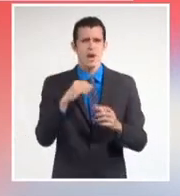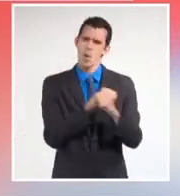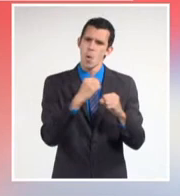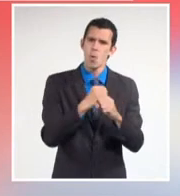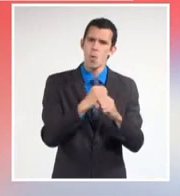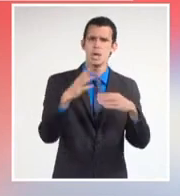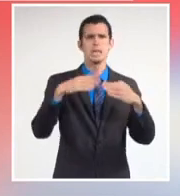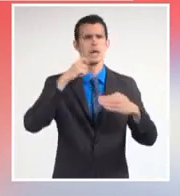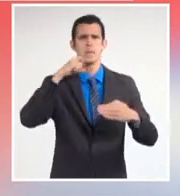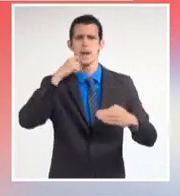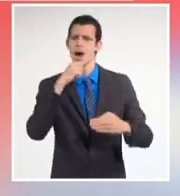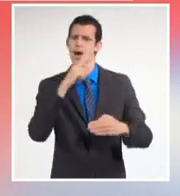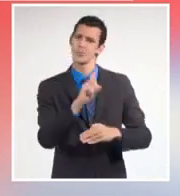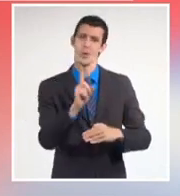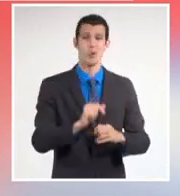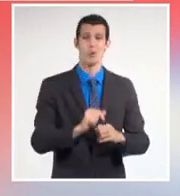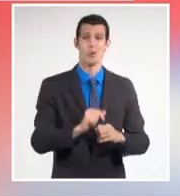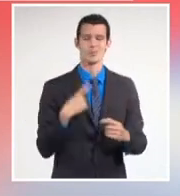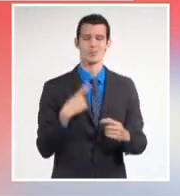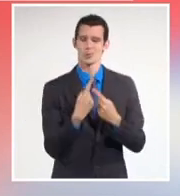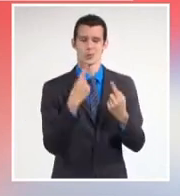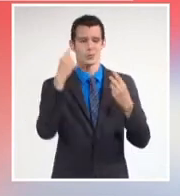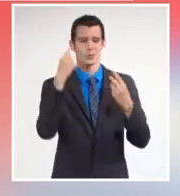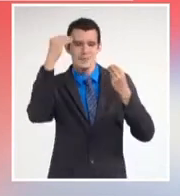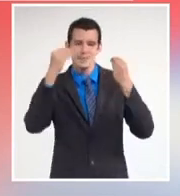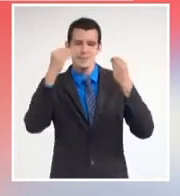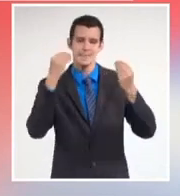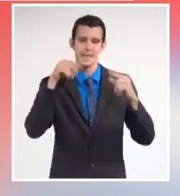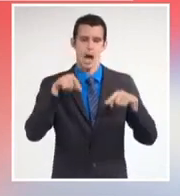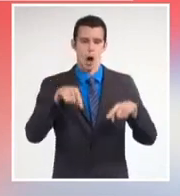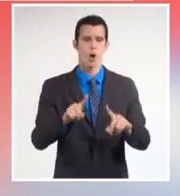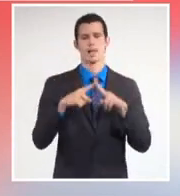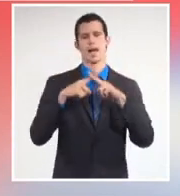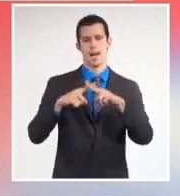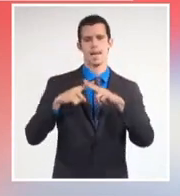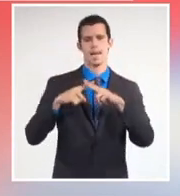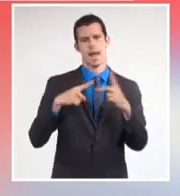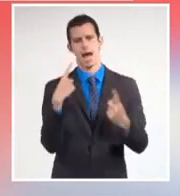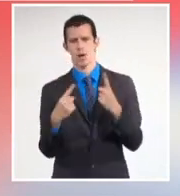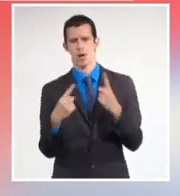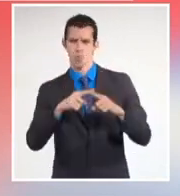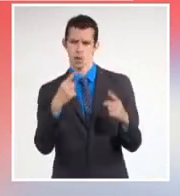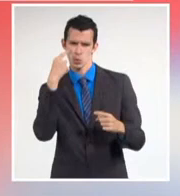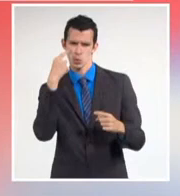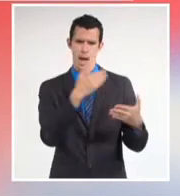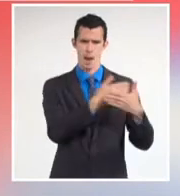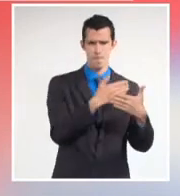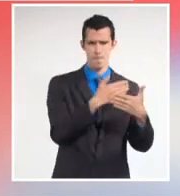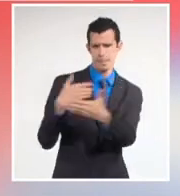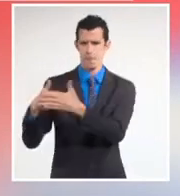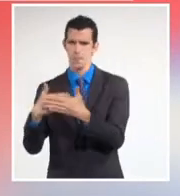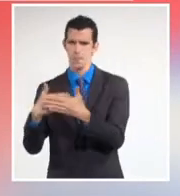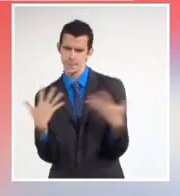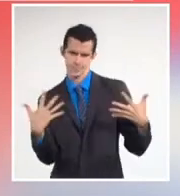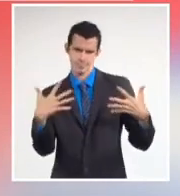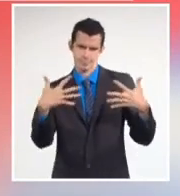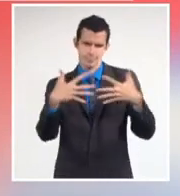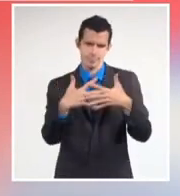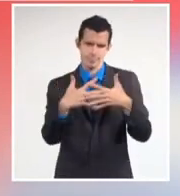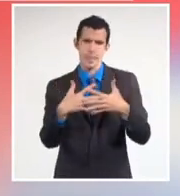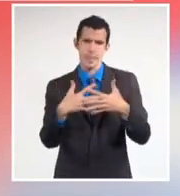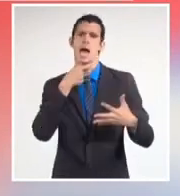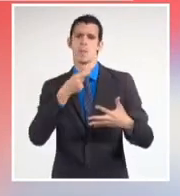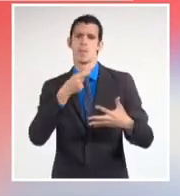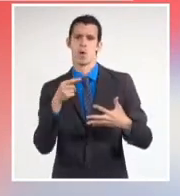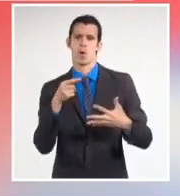del diseño inicial y lo estamos corrigiendo. O sea, las relaciones entre las empresas, nosotros tenemos claro cuáles son los canales que